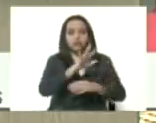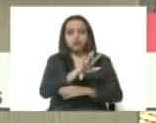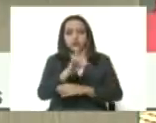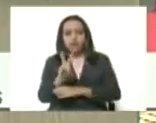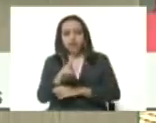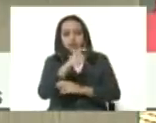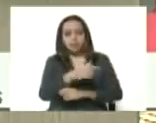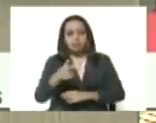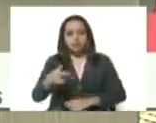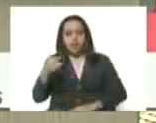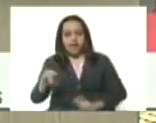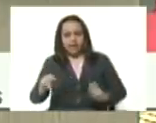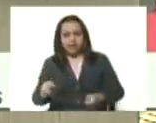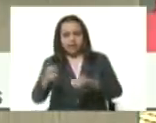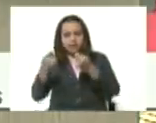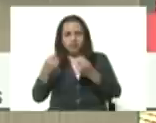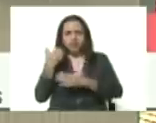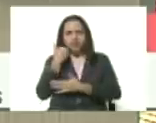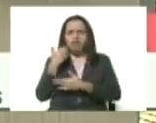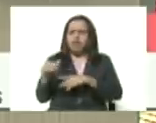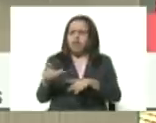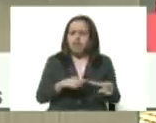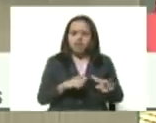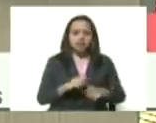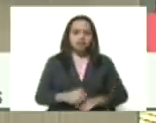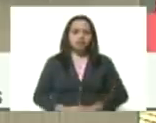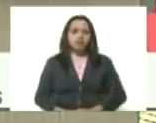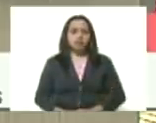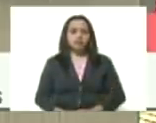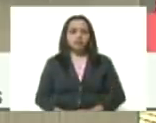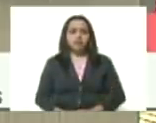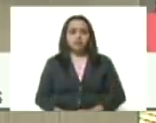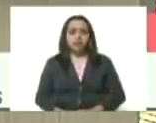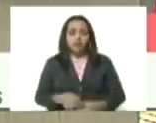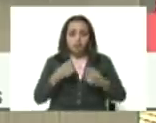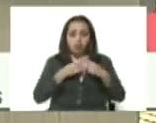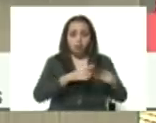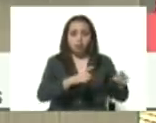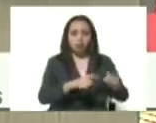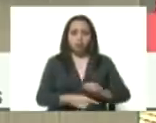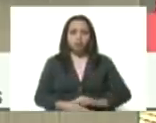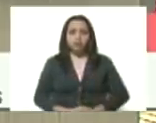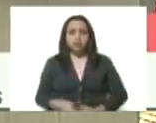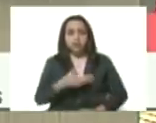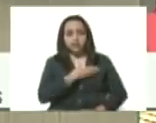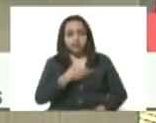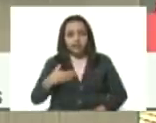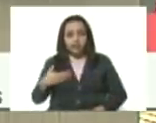3.852 pacientes recuperados. Bueno, por otro lado, queremos